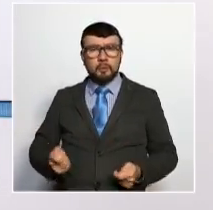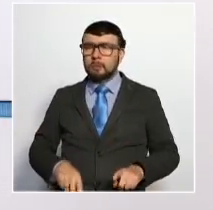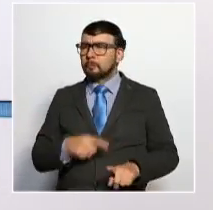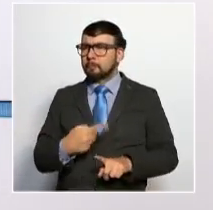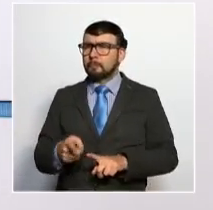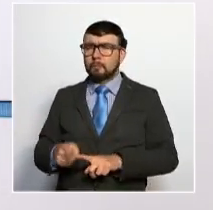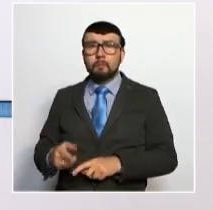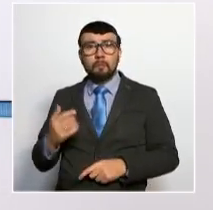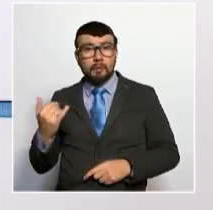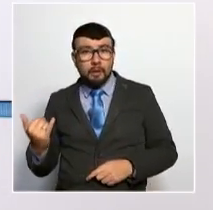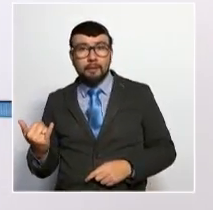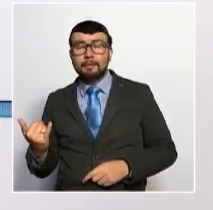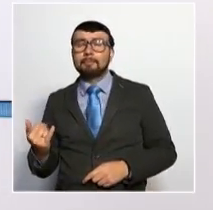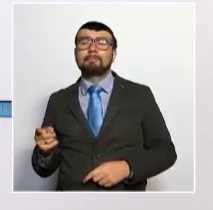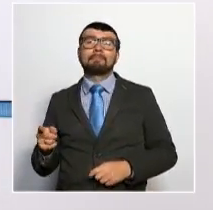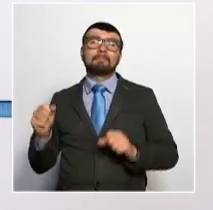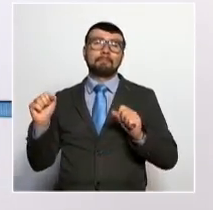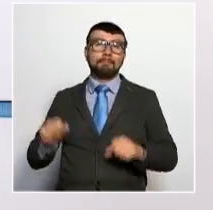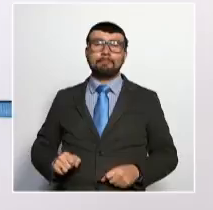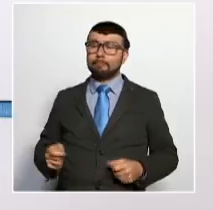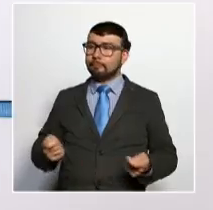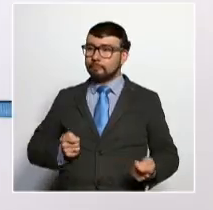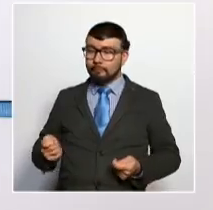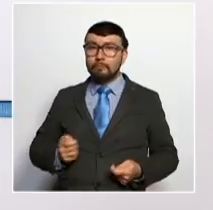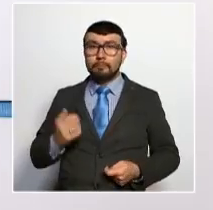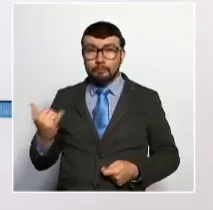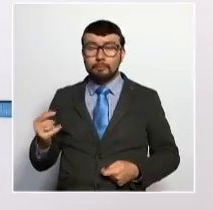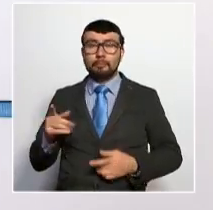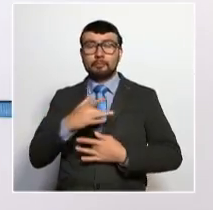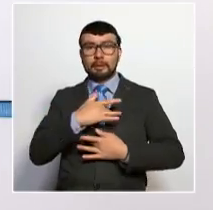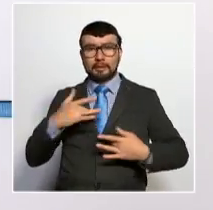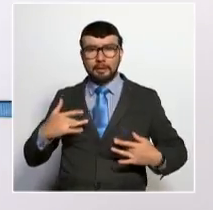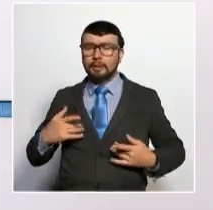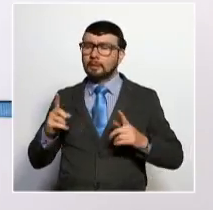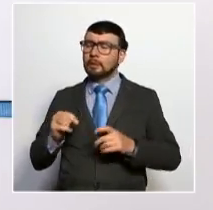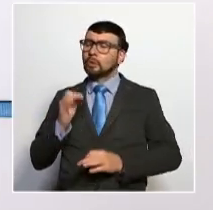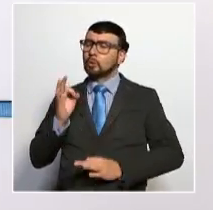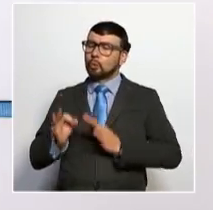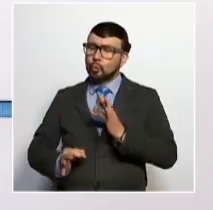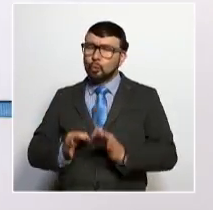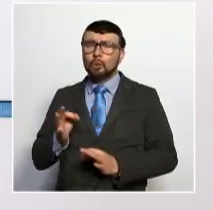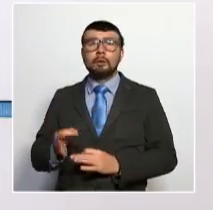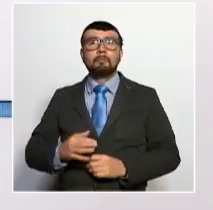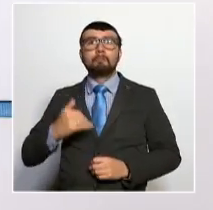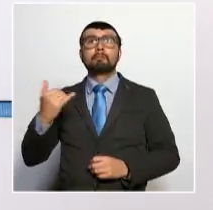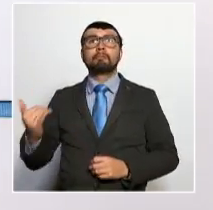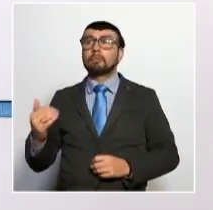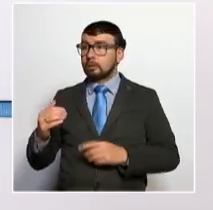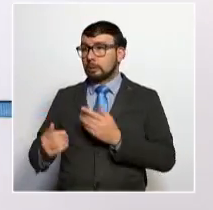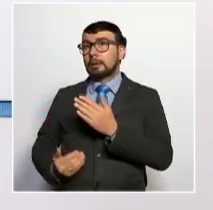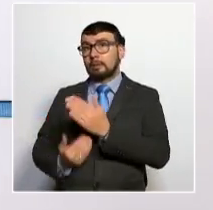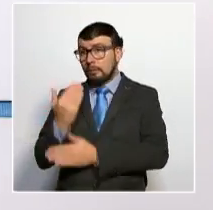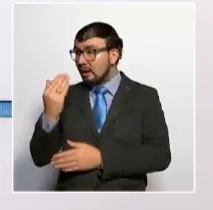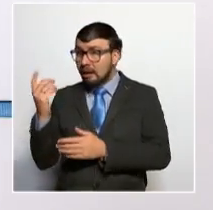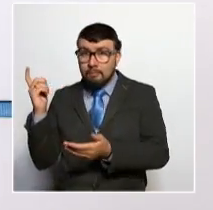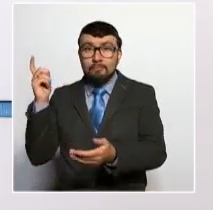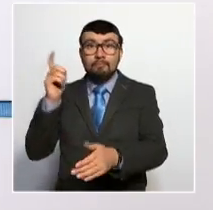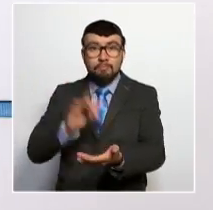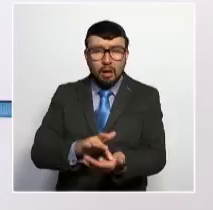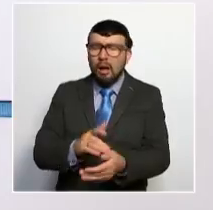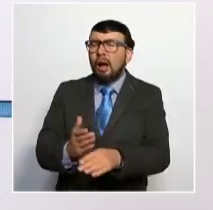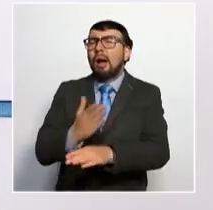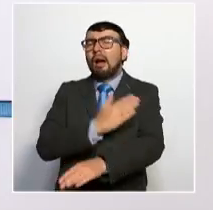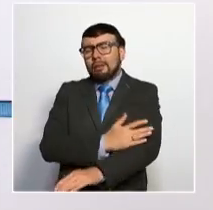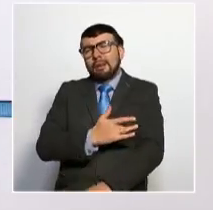se empoderen y puedan apropiarse de su salud y de su cuidado y que puedan empezar a consultar tempranamente antes de tener